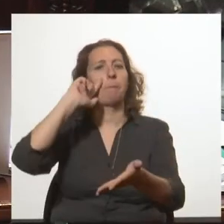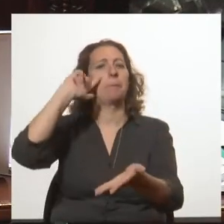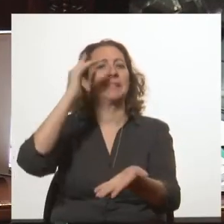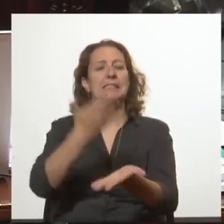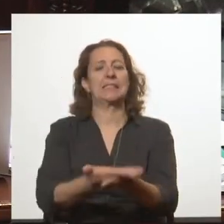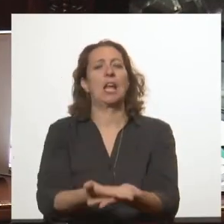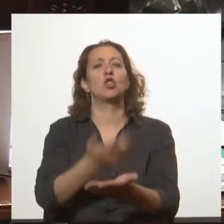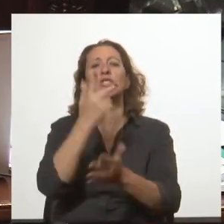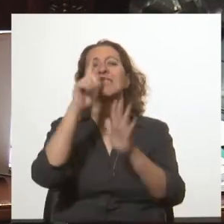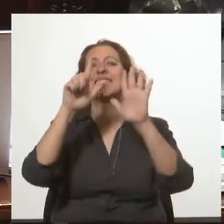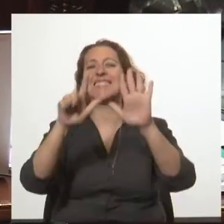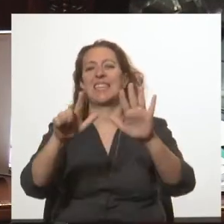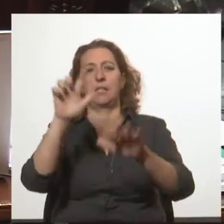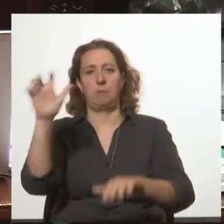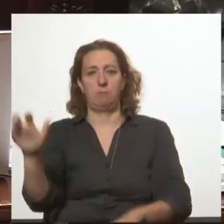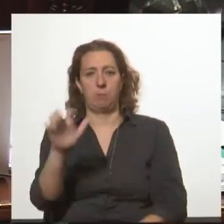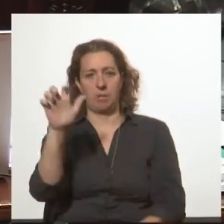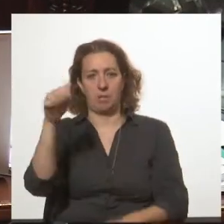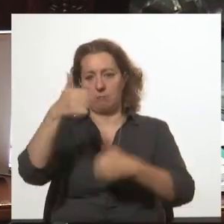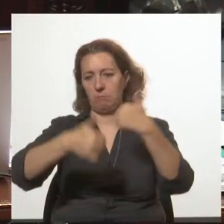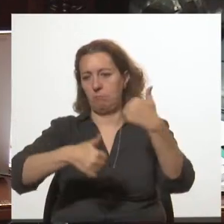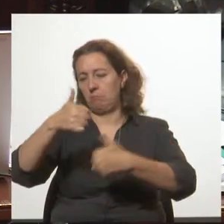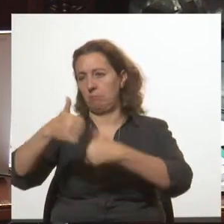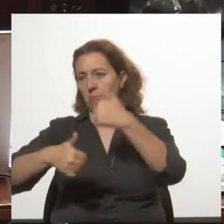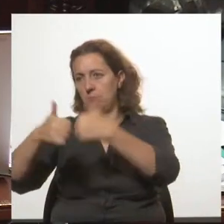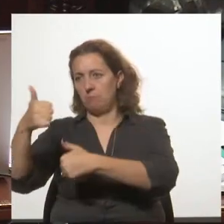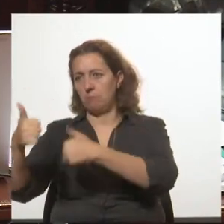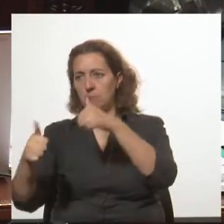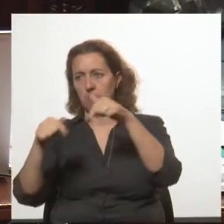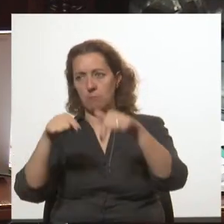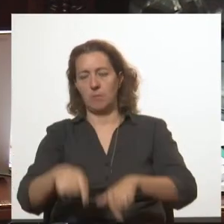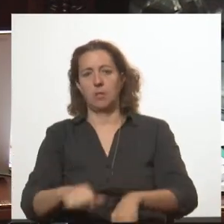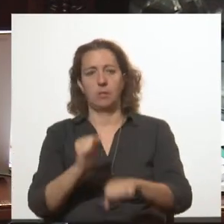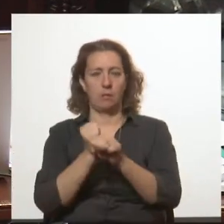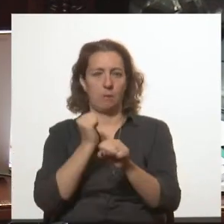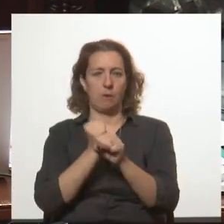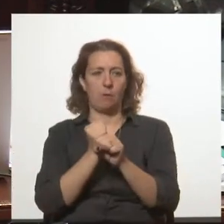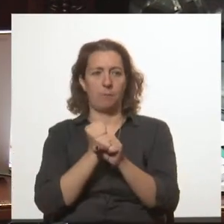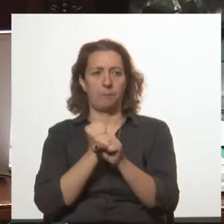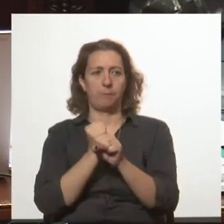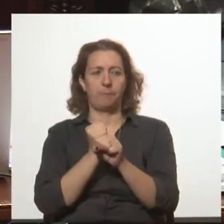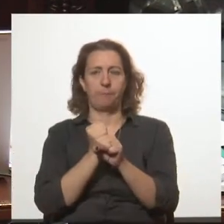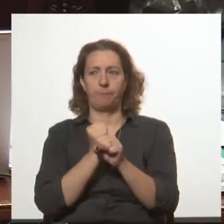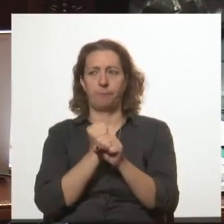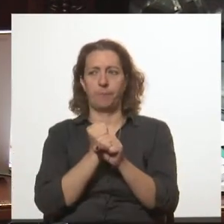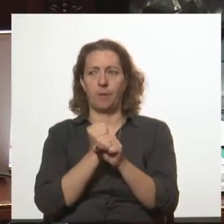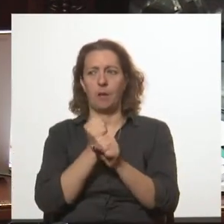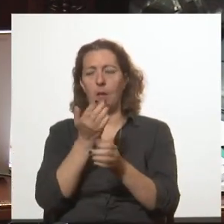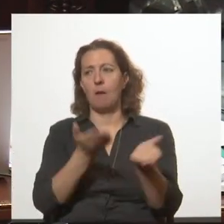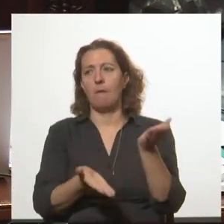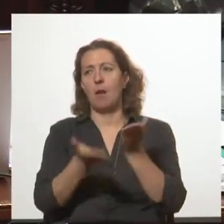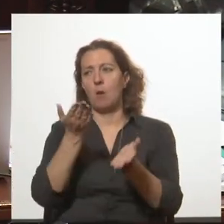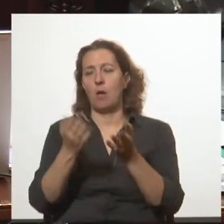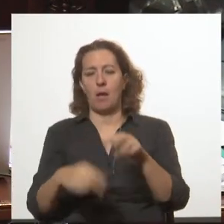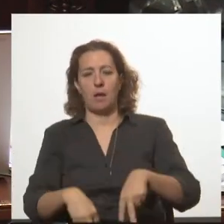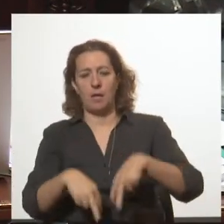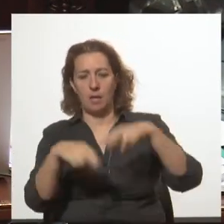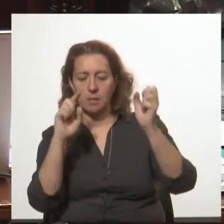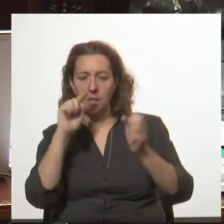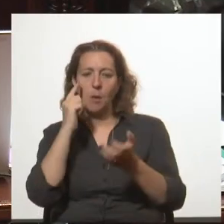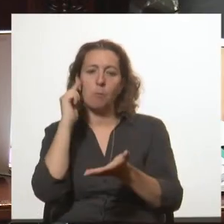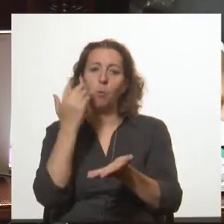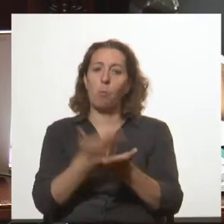empresas para competir por este trabajo y fueron evaluadas y analizadas sus